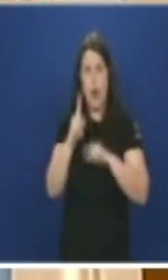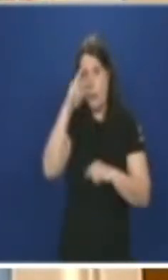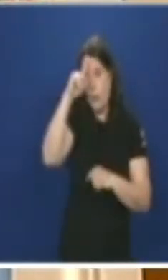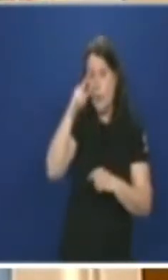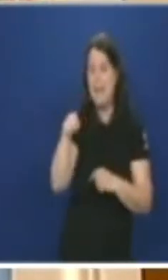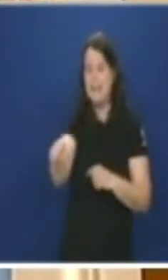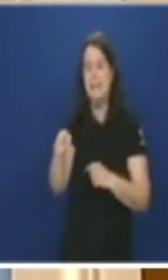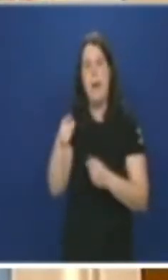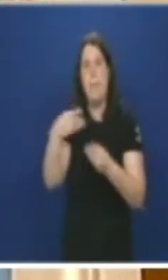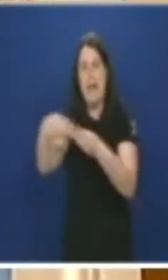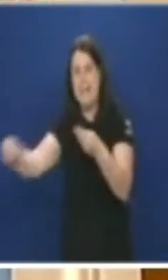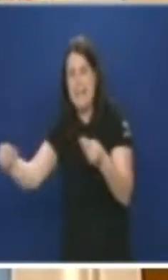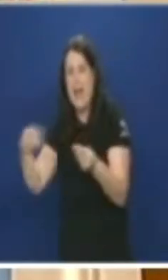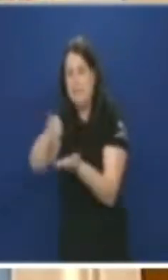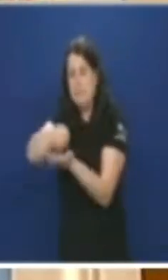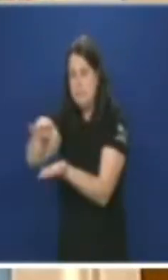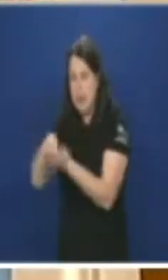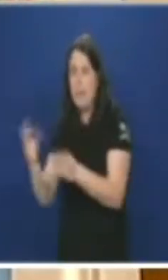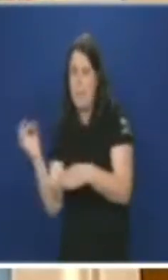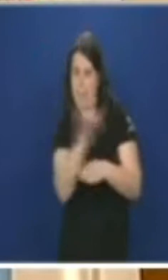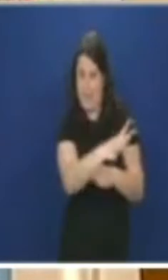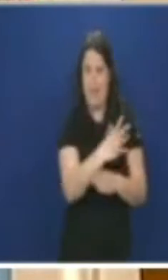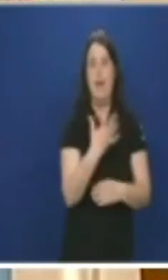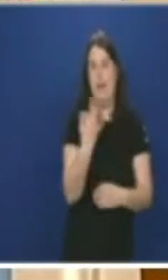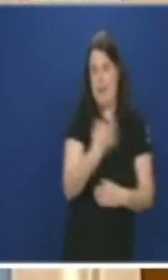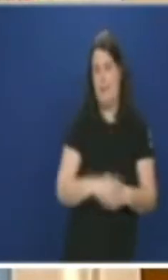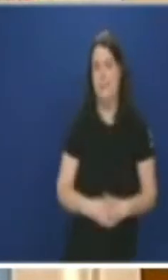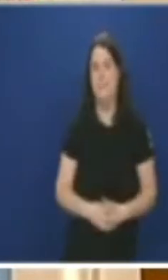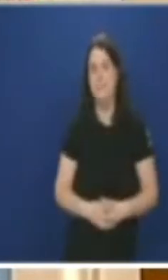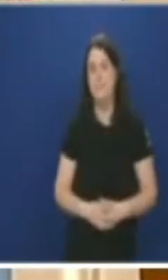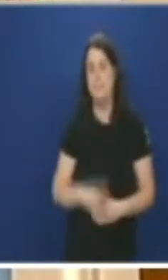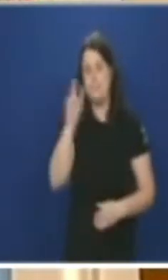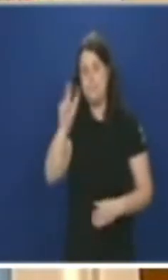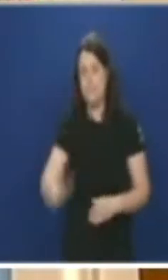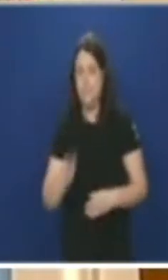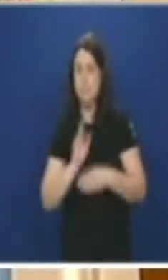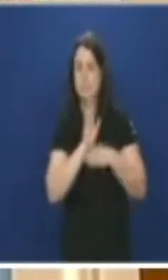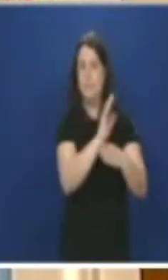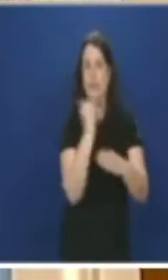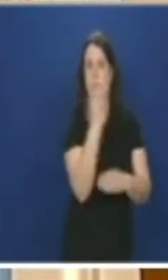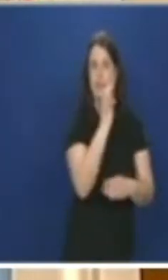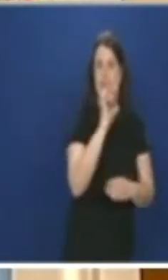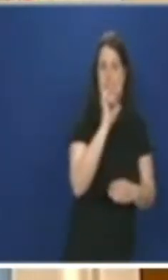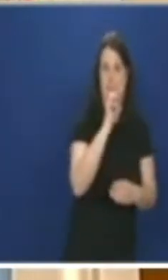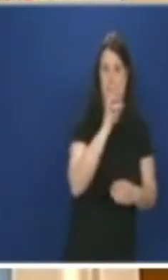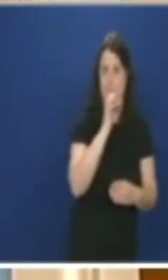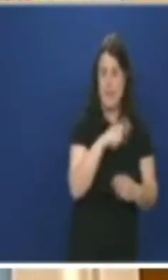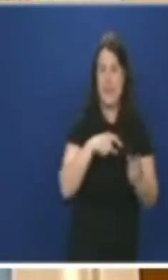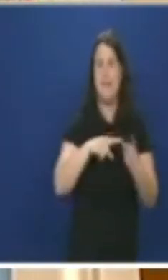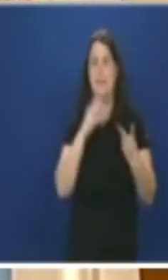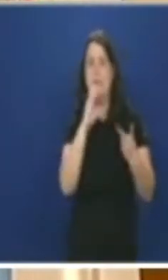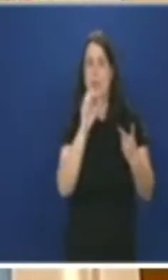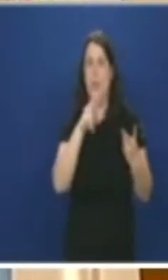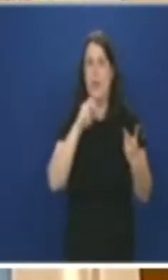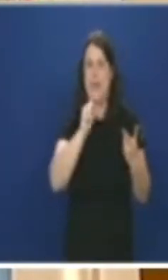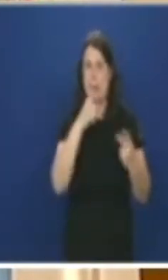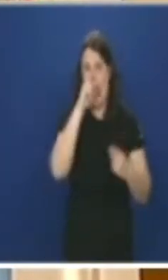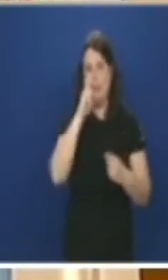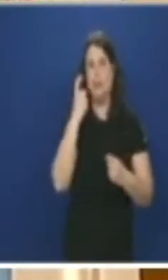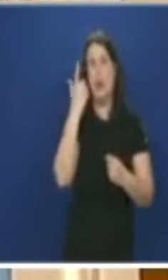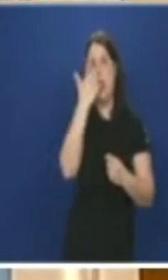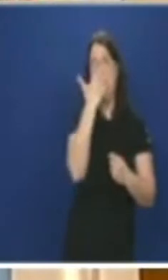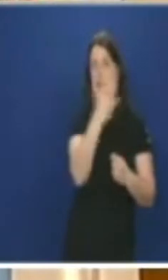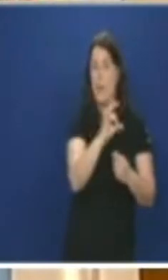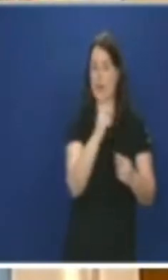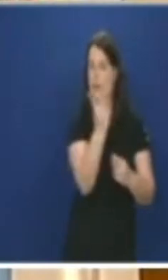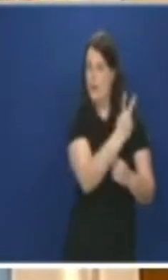ese material». O Vicente Risco, que presentou en Ourense a Josefina Carabias e Álvaro Cunqueiro nos anos 50. O